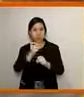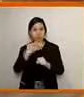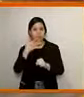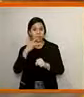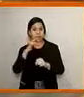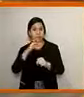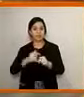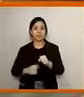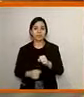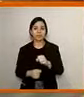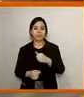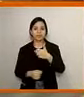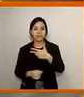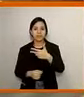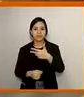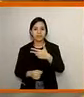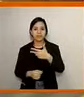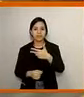Suerte.